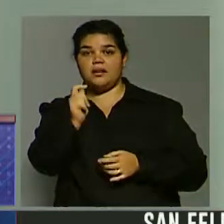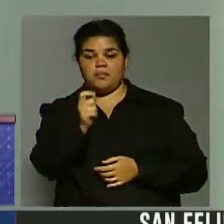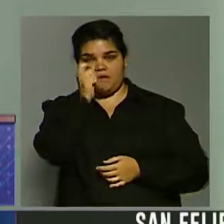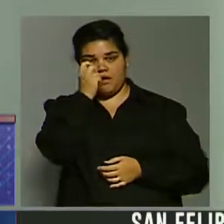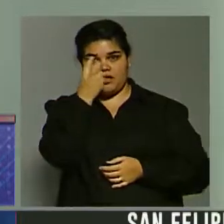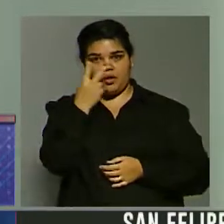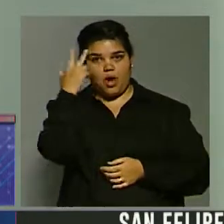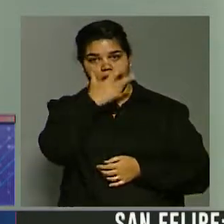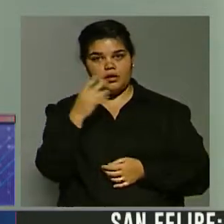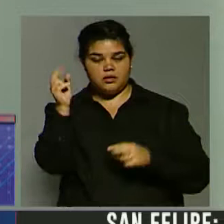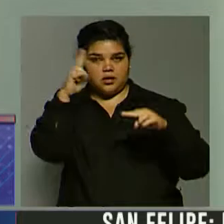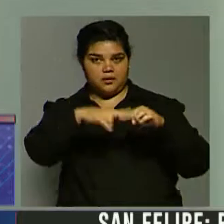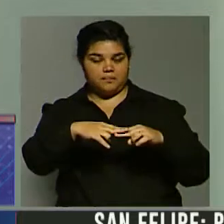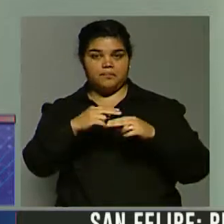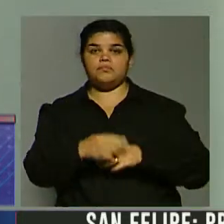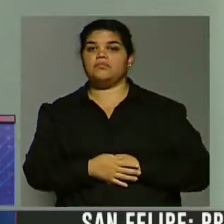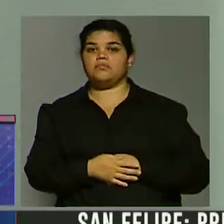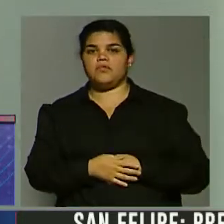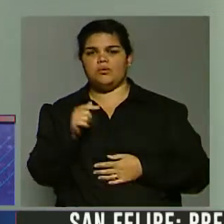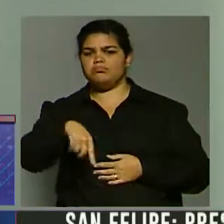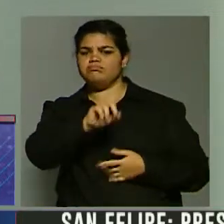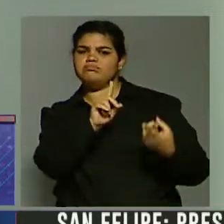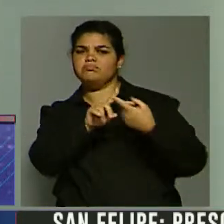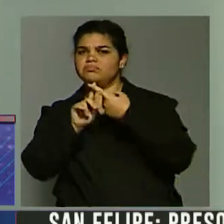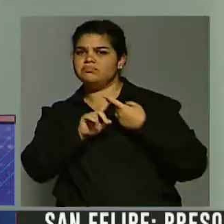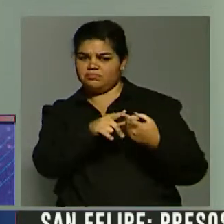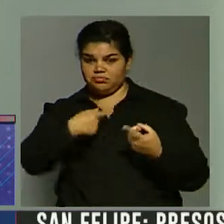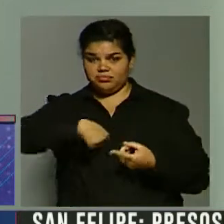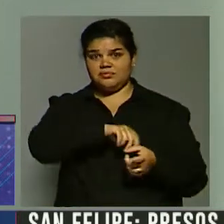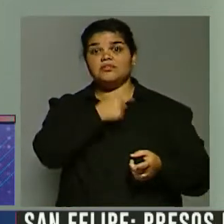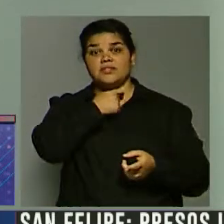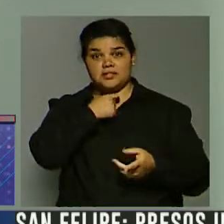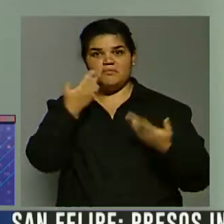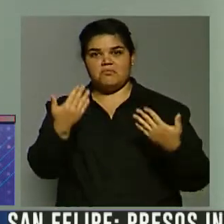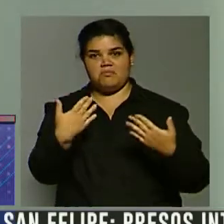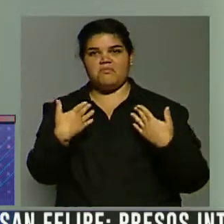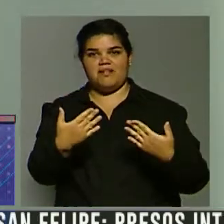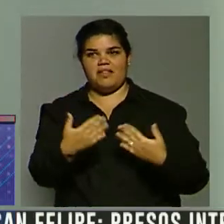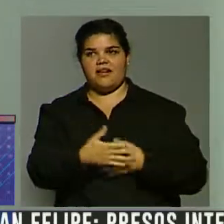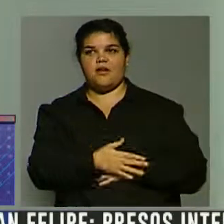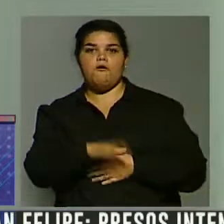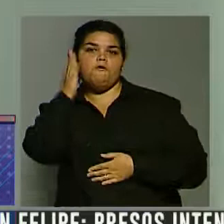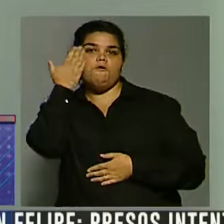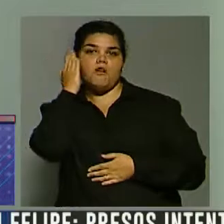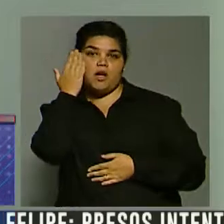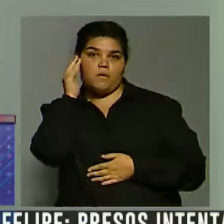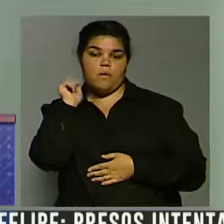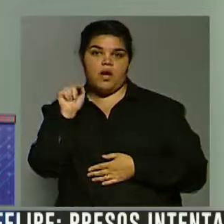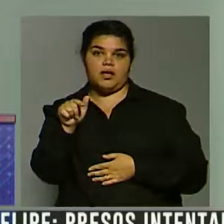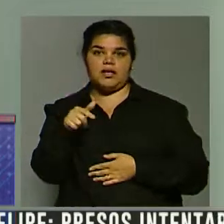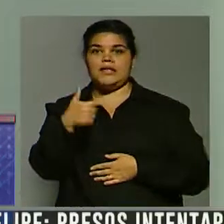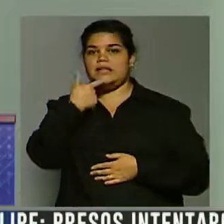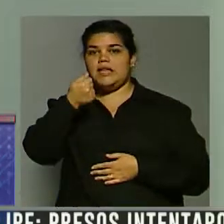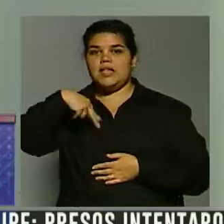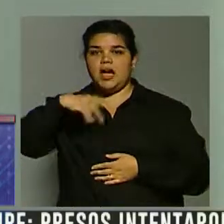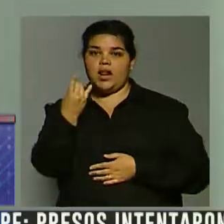HD. Y recuerden que si quieren contactarse con nosotros, pueden utilizar nuestras redes sociales para hacerlo. A través de Facebook estamos como Señal